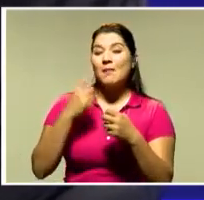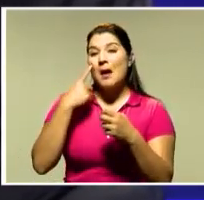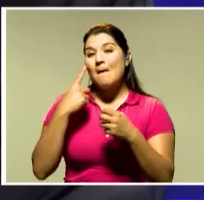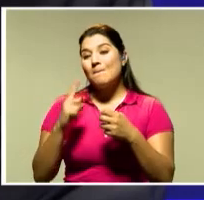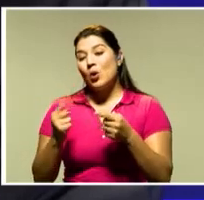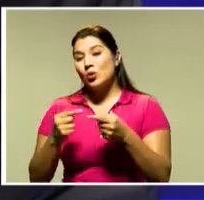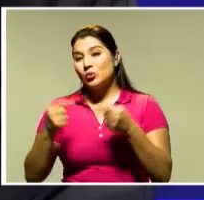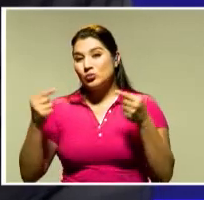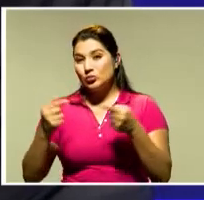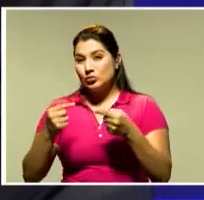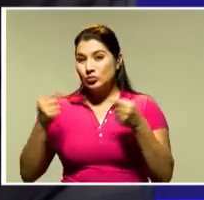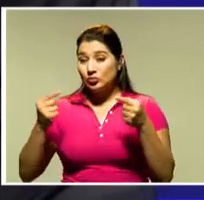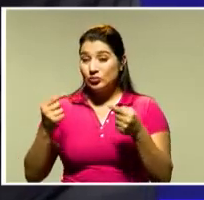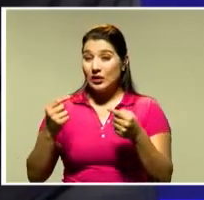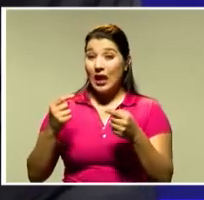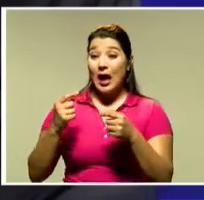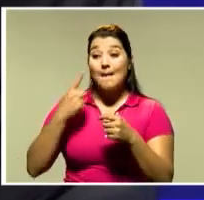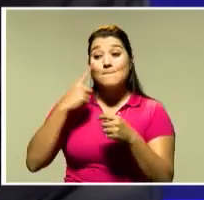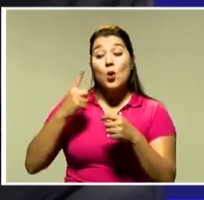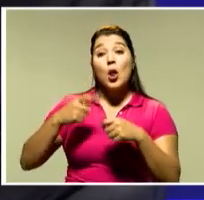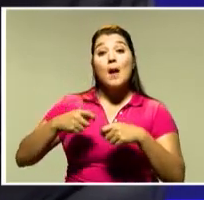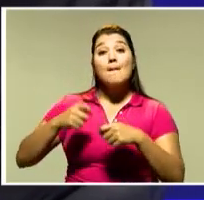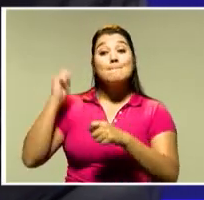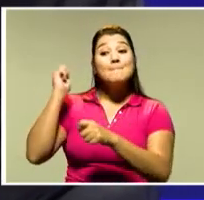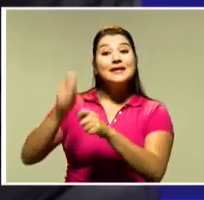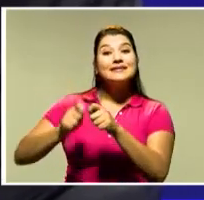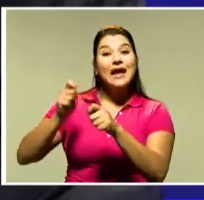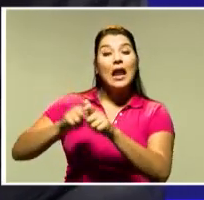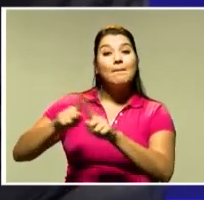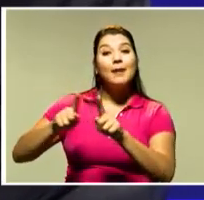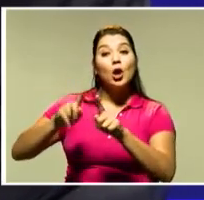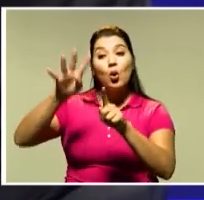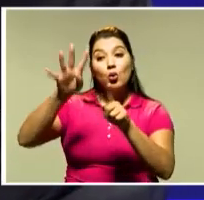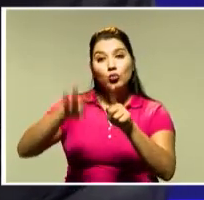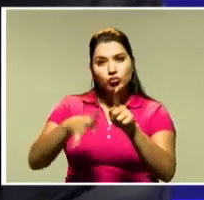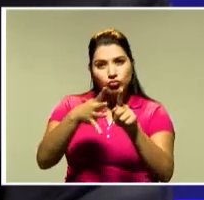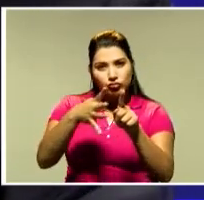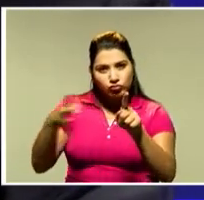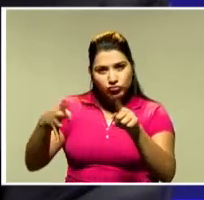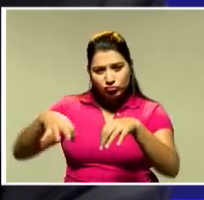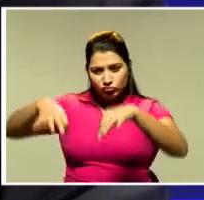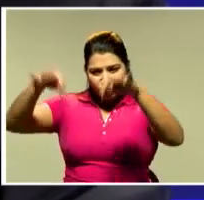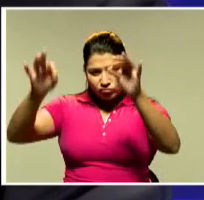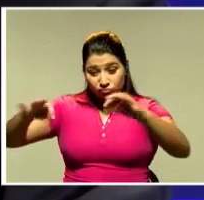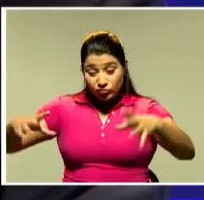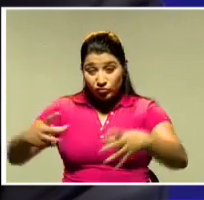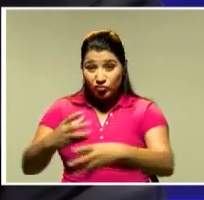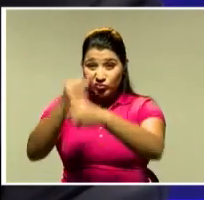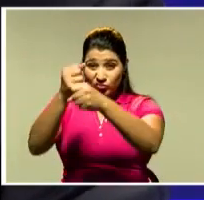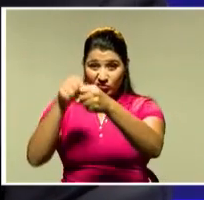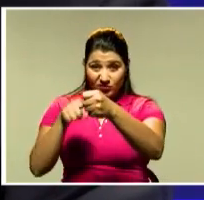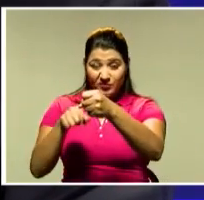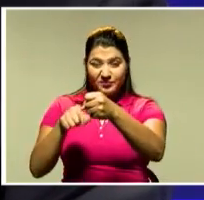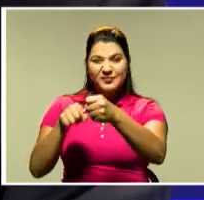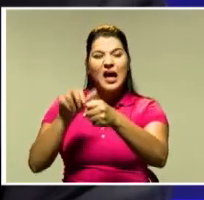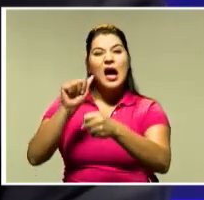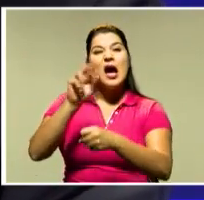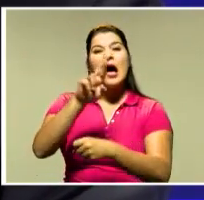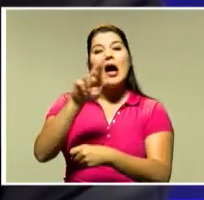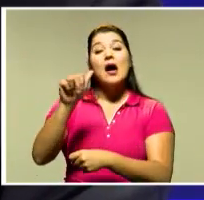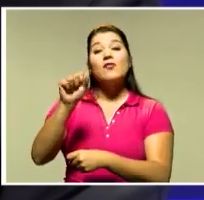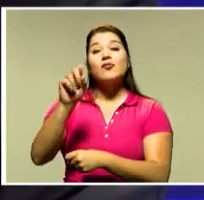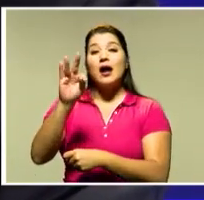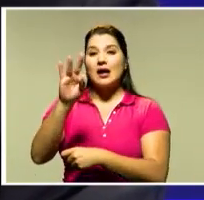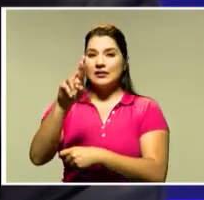de la llamada pesca de arrastre, se ha soslayado la discusión sobre si la nueva técnica que ha